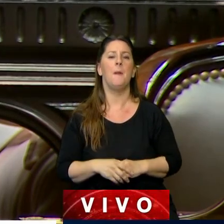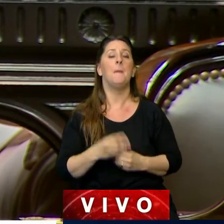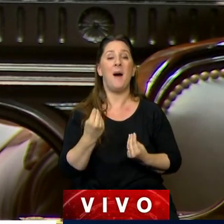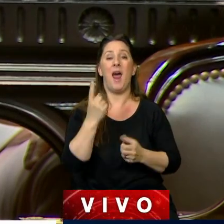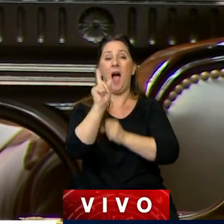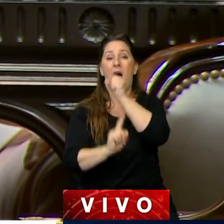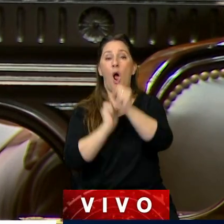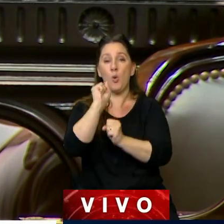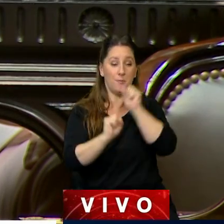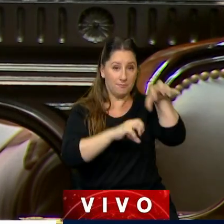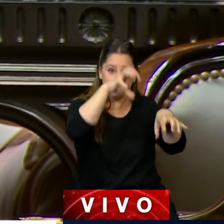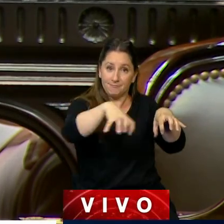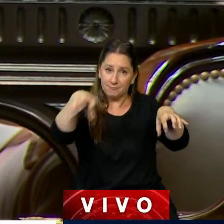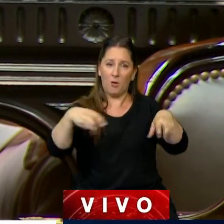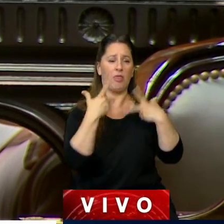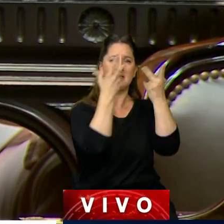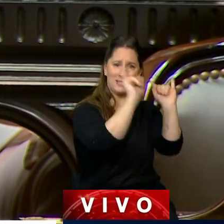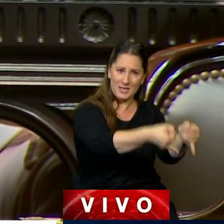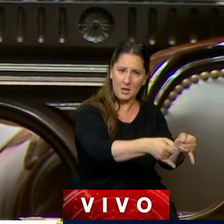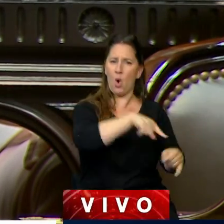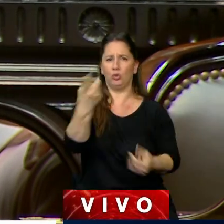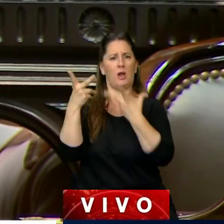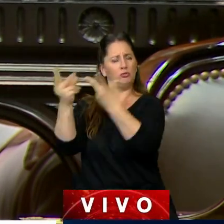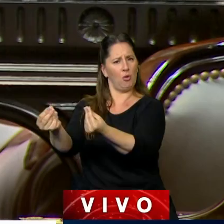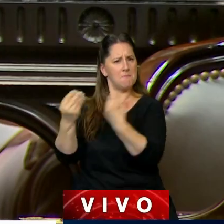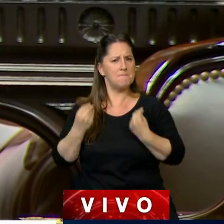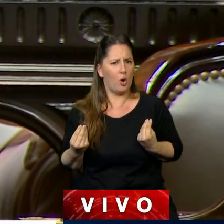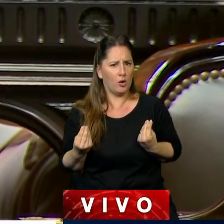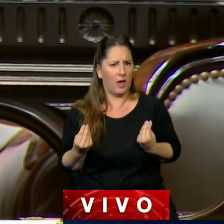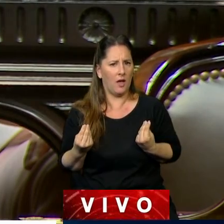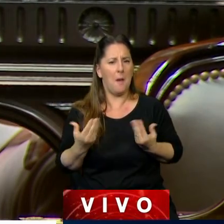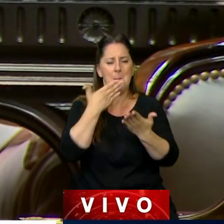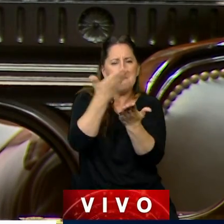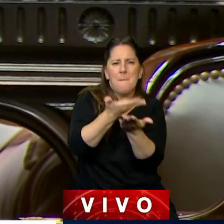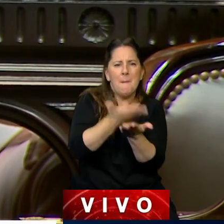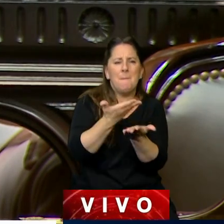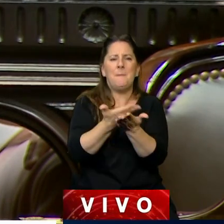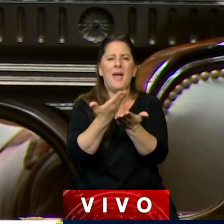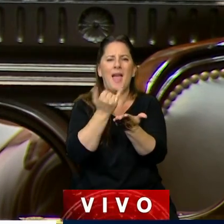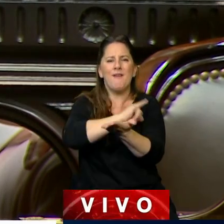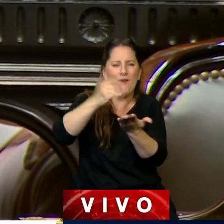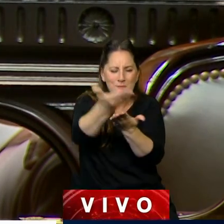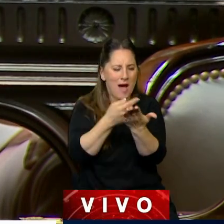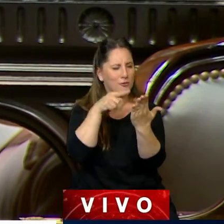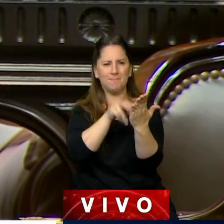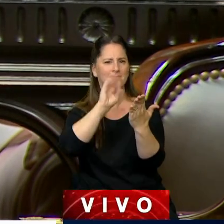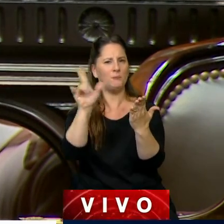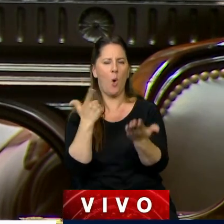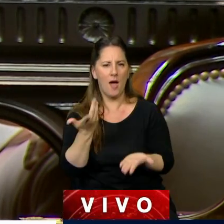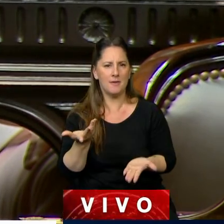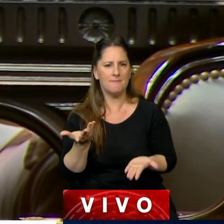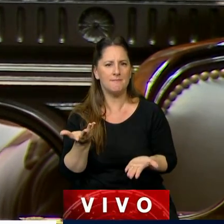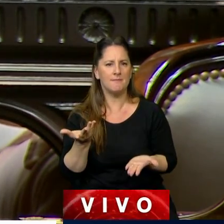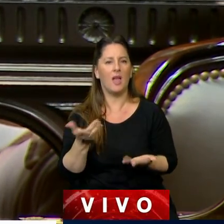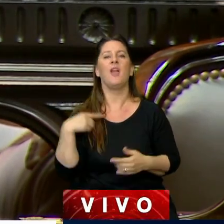algunas empresas sí las autoricen y otras no, porque como no hay soporte en papel, no hay información,